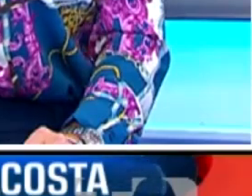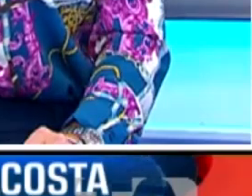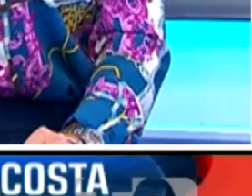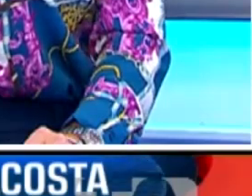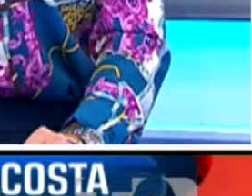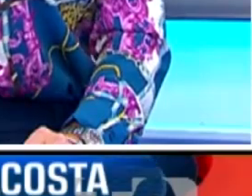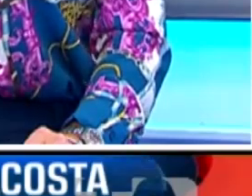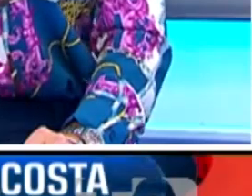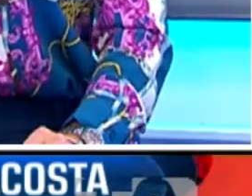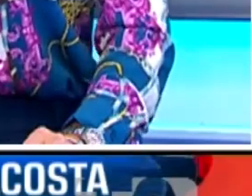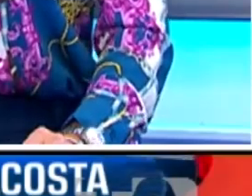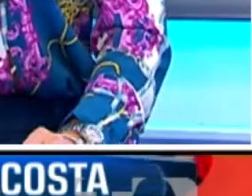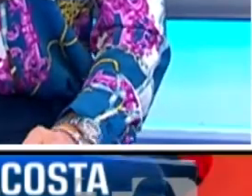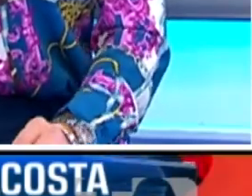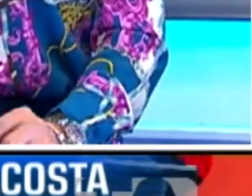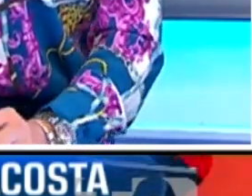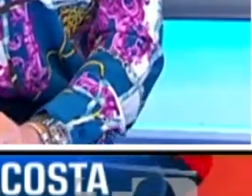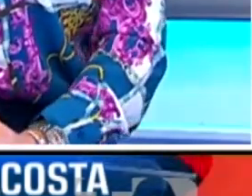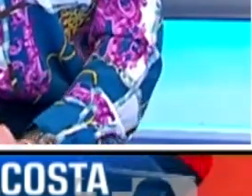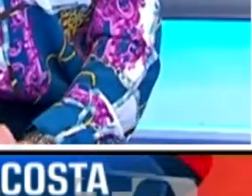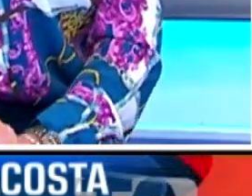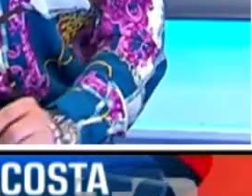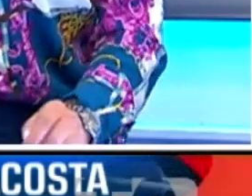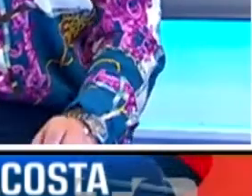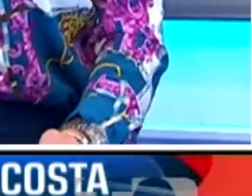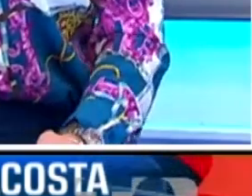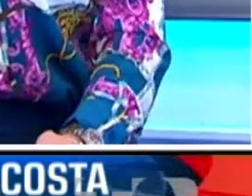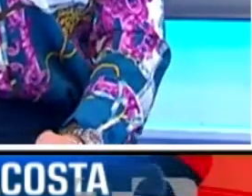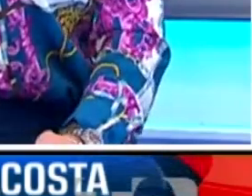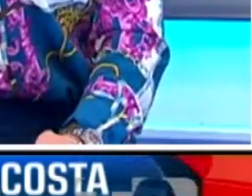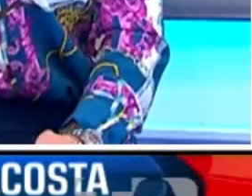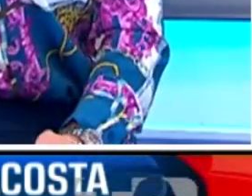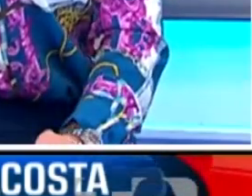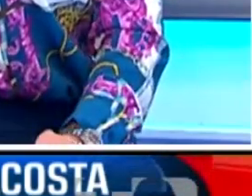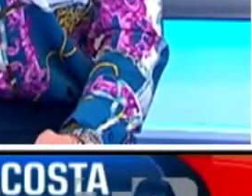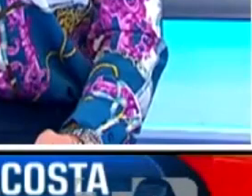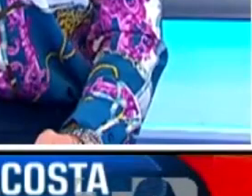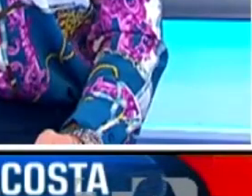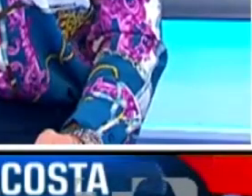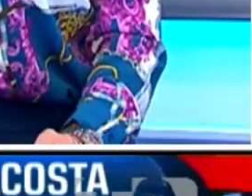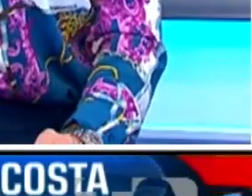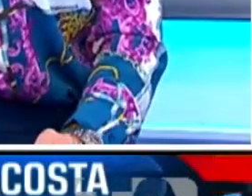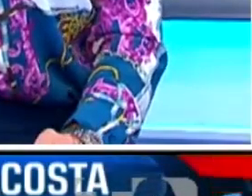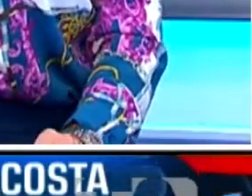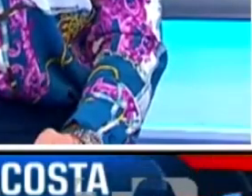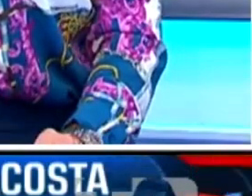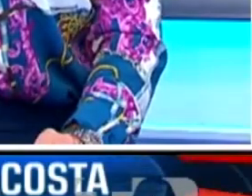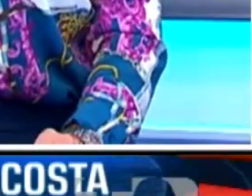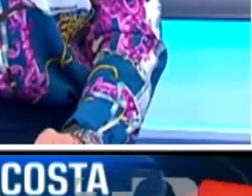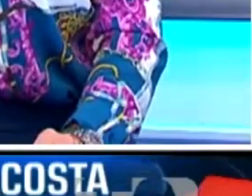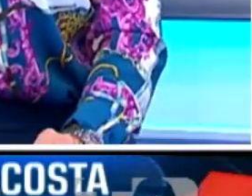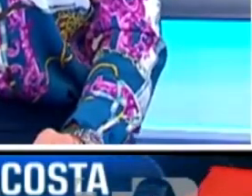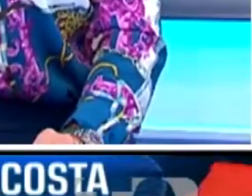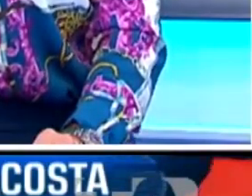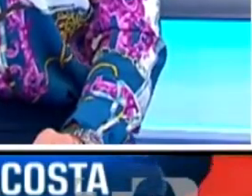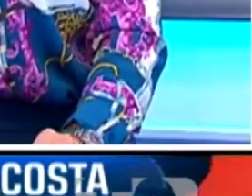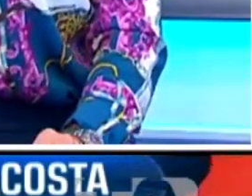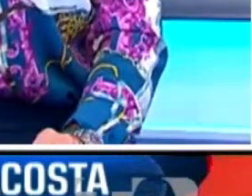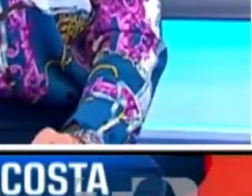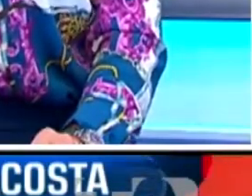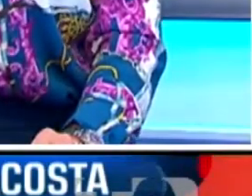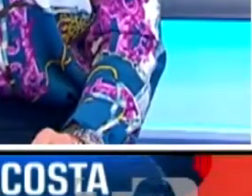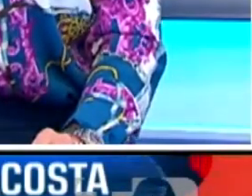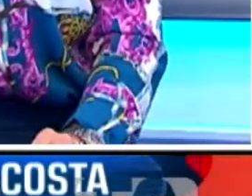Gracia? ¿Cómo estás? ¿Qué tal? ¿Cómo estás? Muy buenas tardes. Jason Cortés, alias Chucky, habría participado en el asesinato de la pareja de